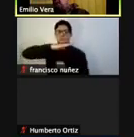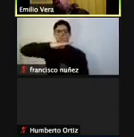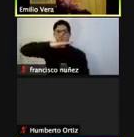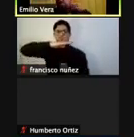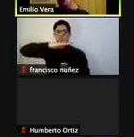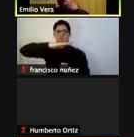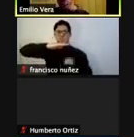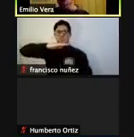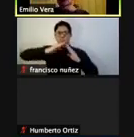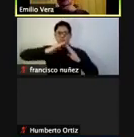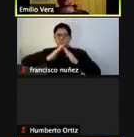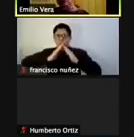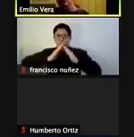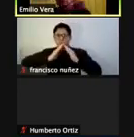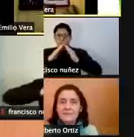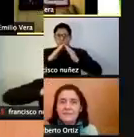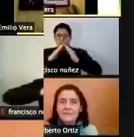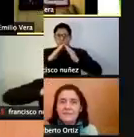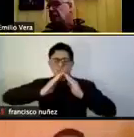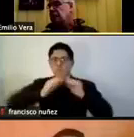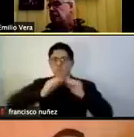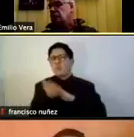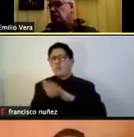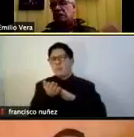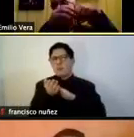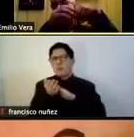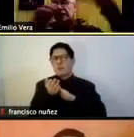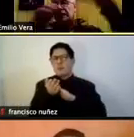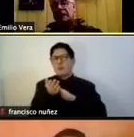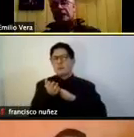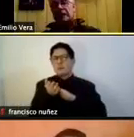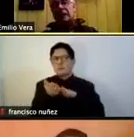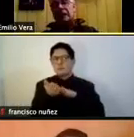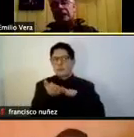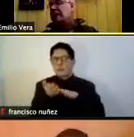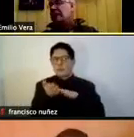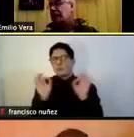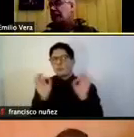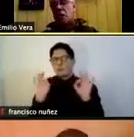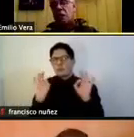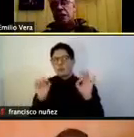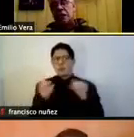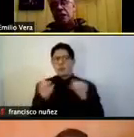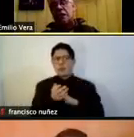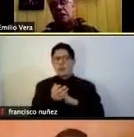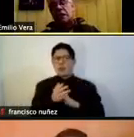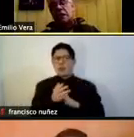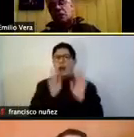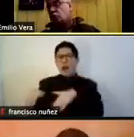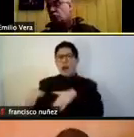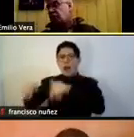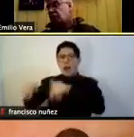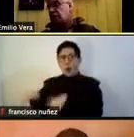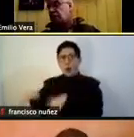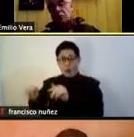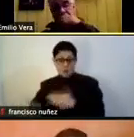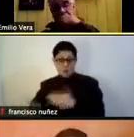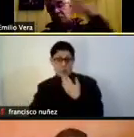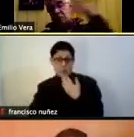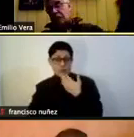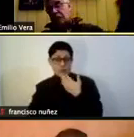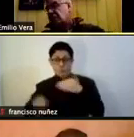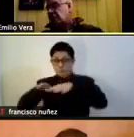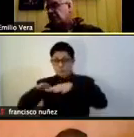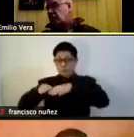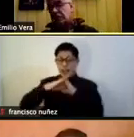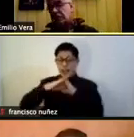clásico son las islas de Hawái. Otro ejemplo que tenemos aquí frente a Chile es Juan Fernández, digamos,